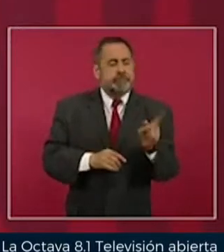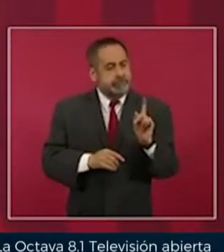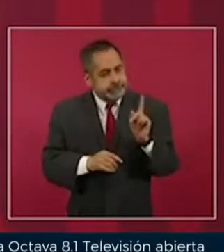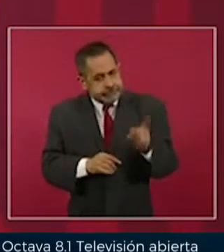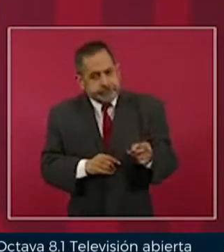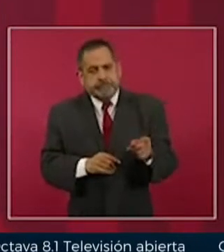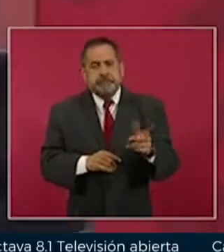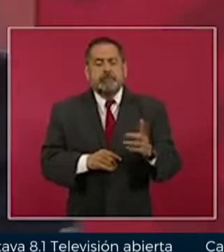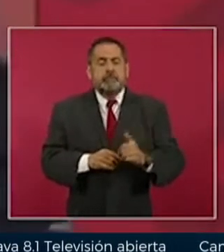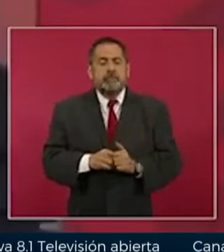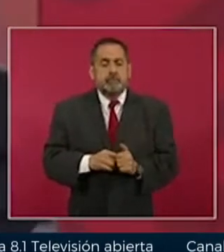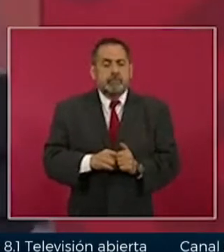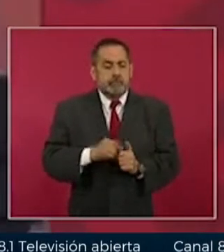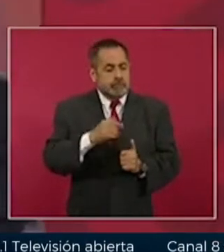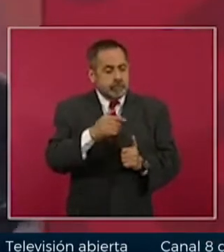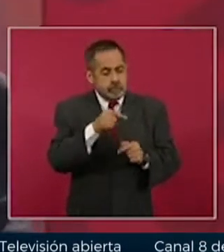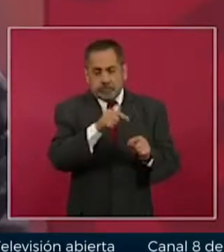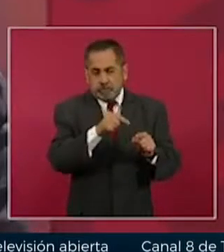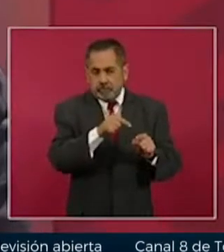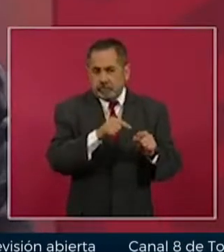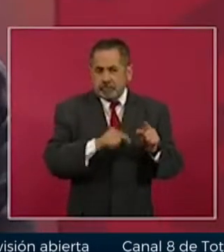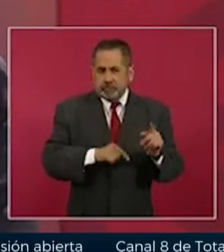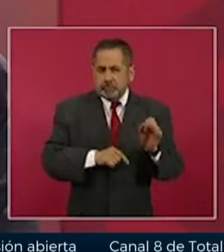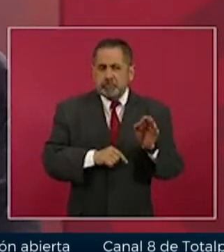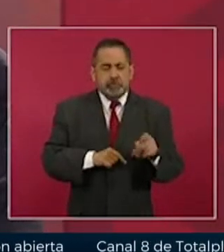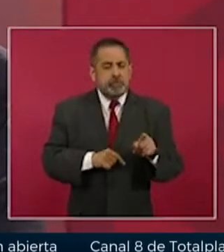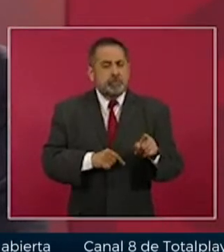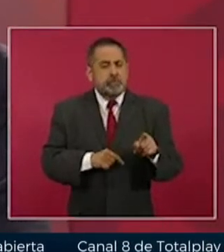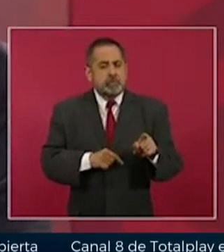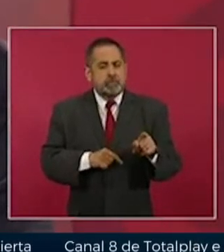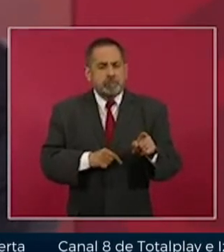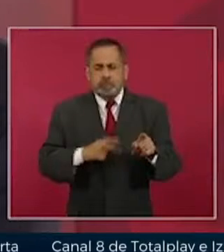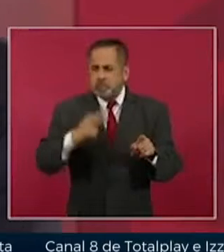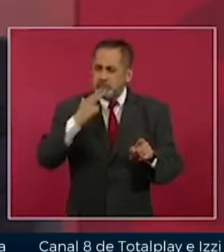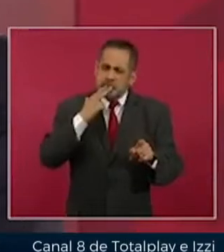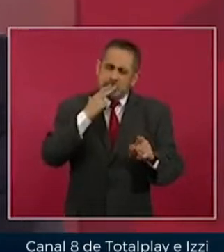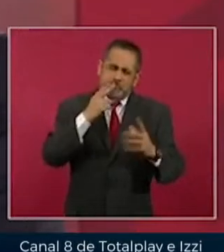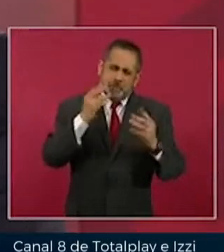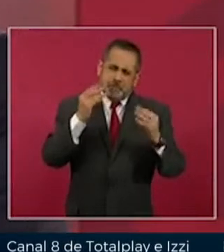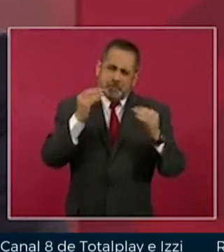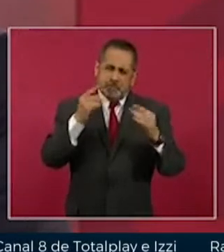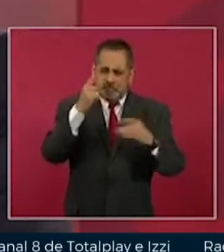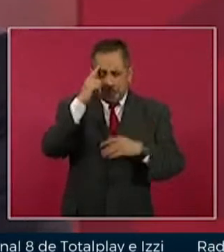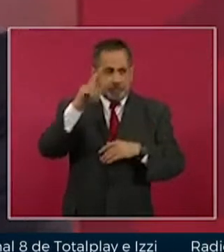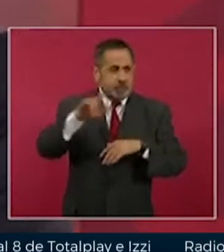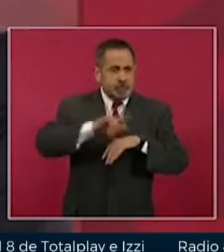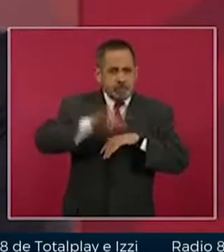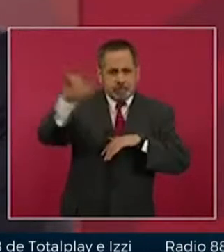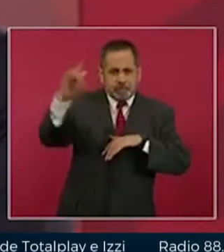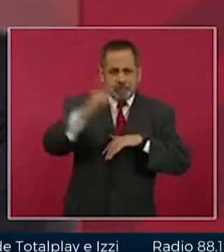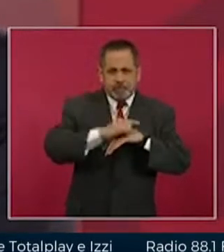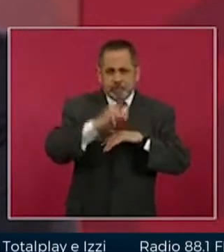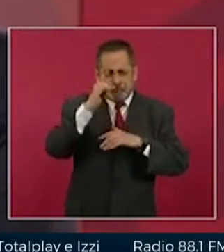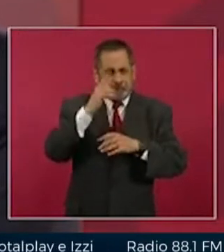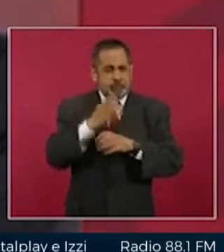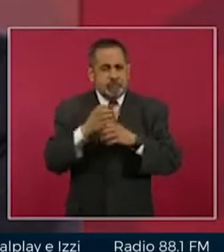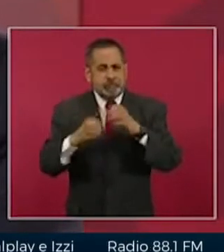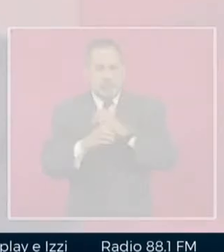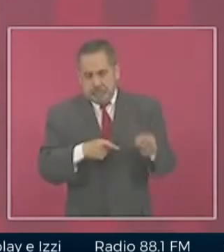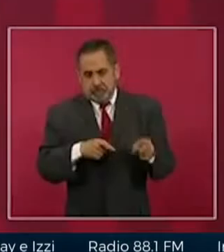a ser muy utilizado para el transporte de carga.